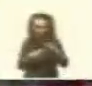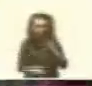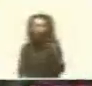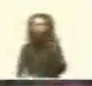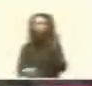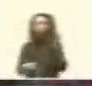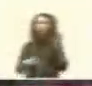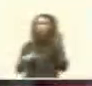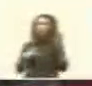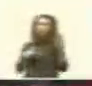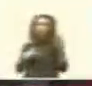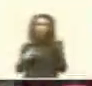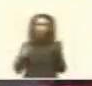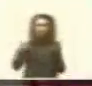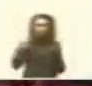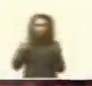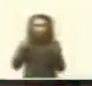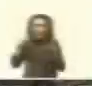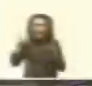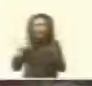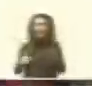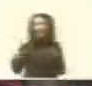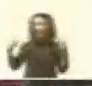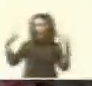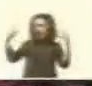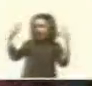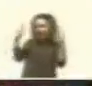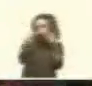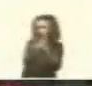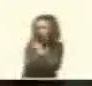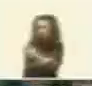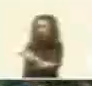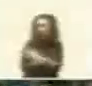viendo lo que ha recortado el Estado.